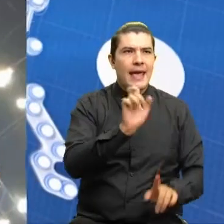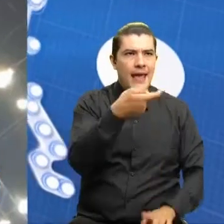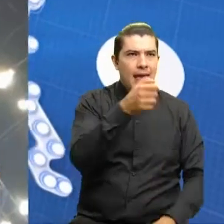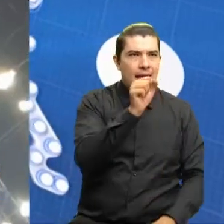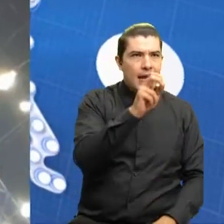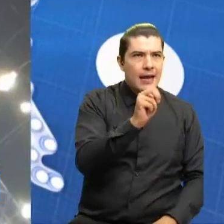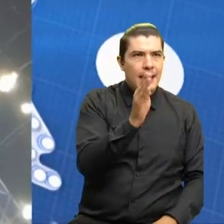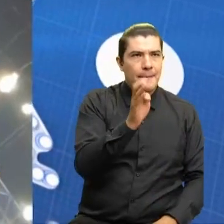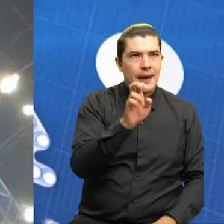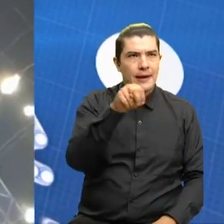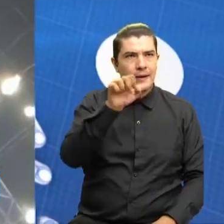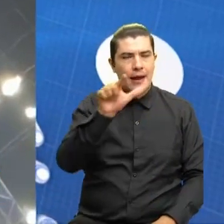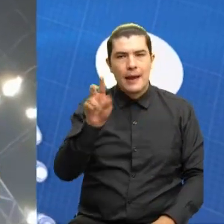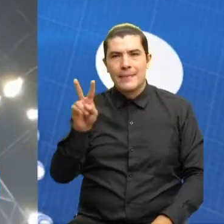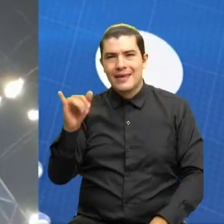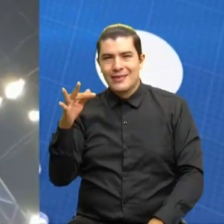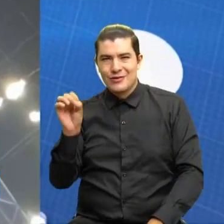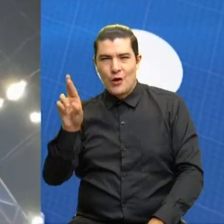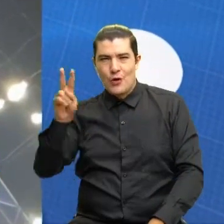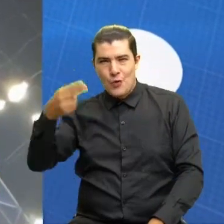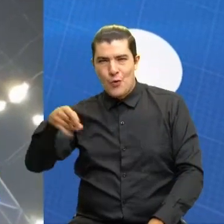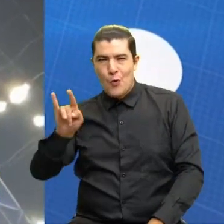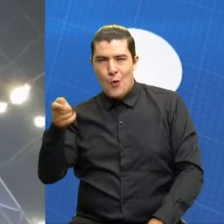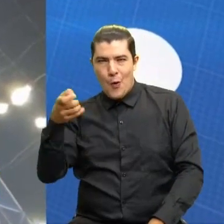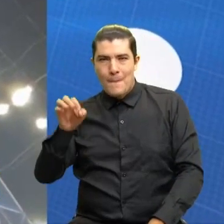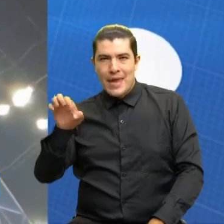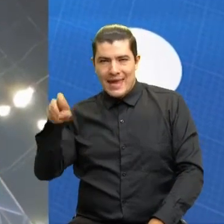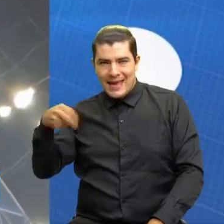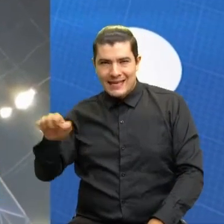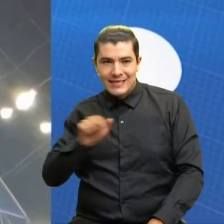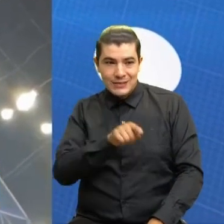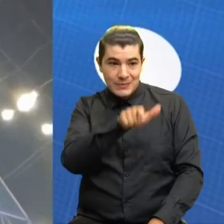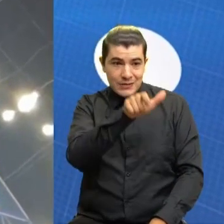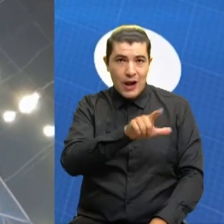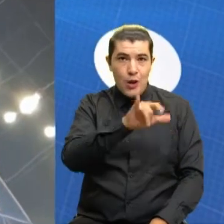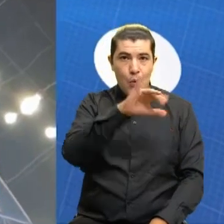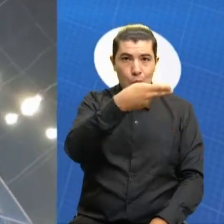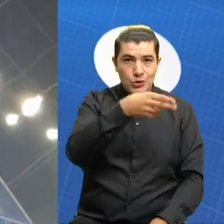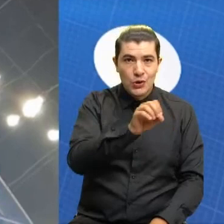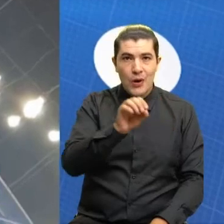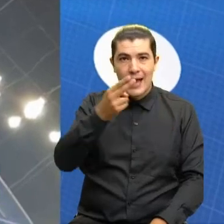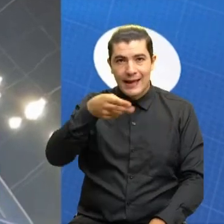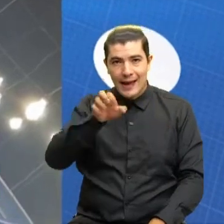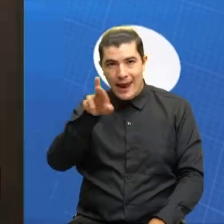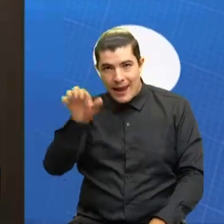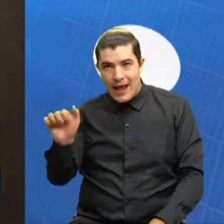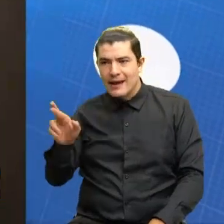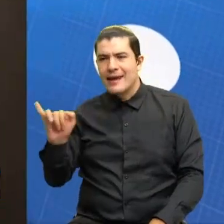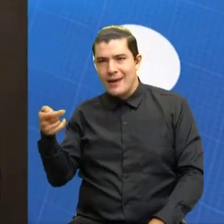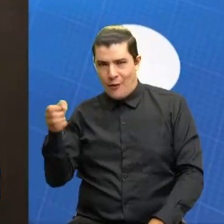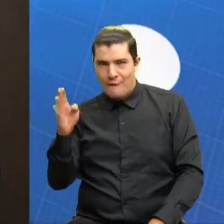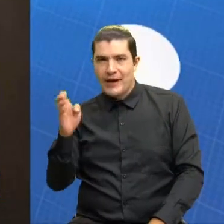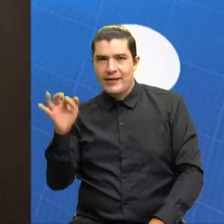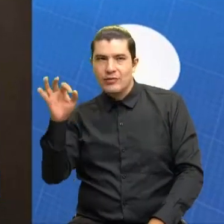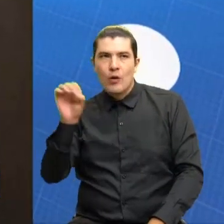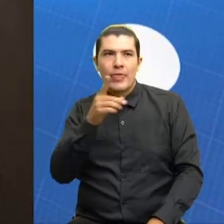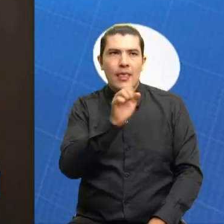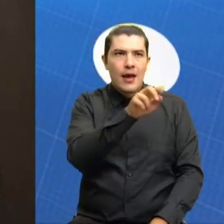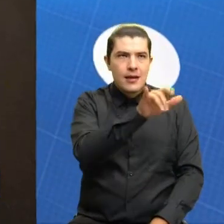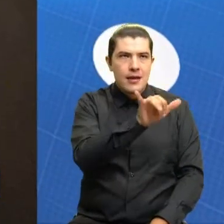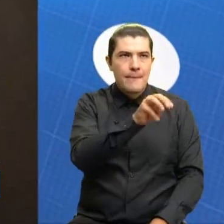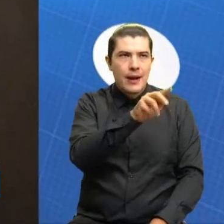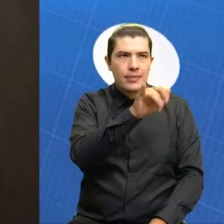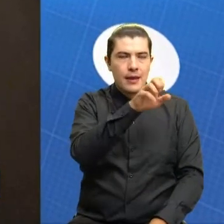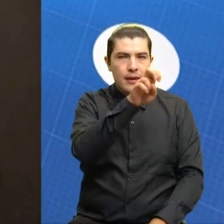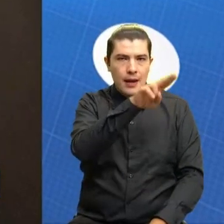Bernal, Víctor Hugo Peña, el santandereano, Lucho Herrera, quien vemos en pantalla, Rigoberto Urán, Dani Martínez, Sergio